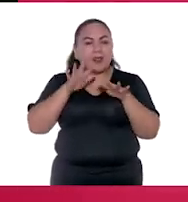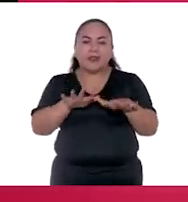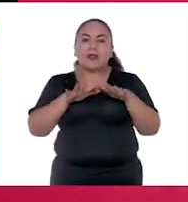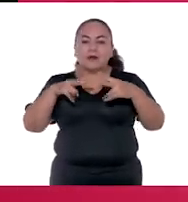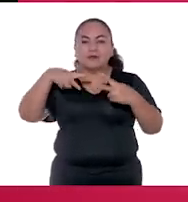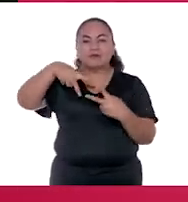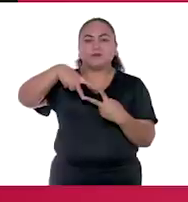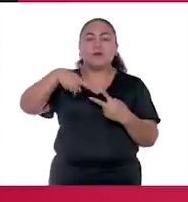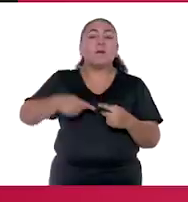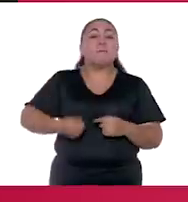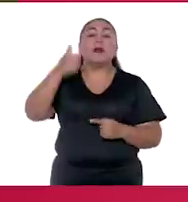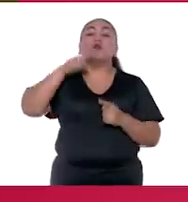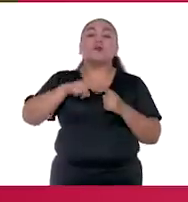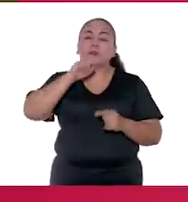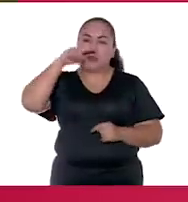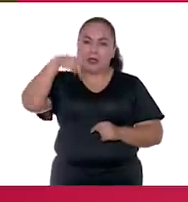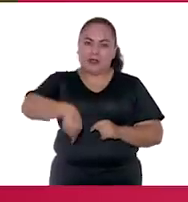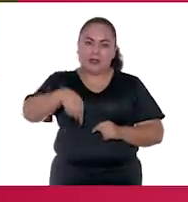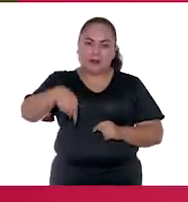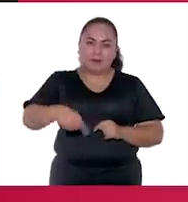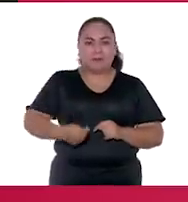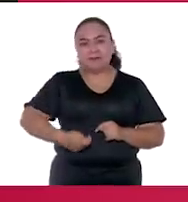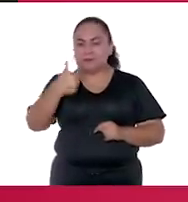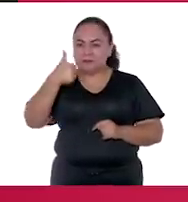se originaron aquí.